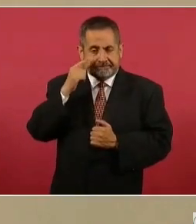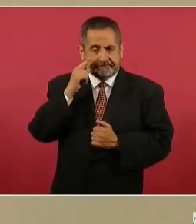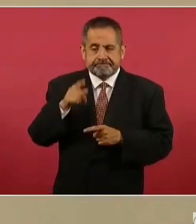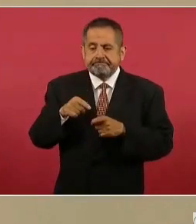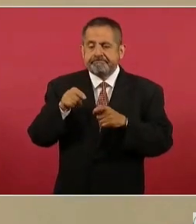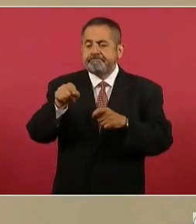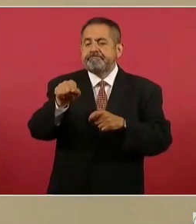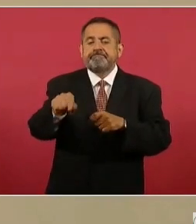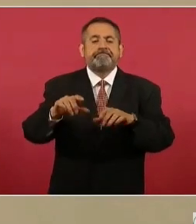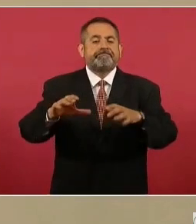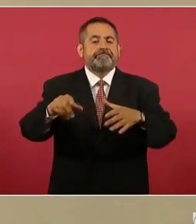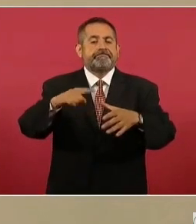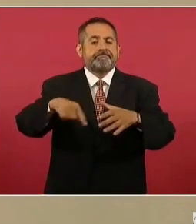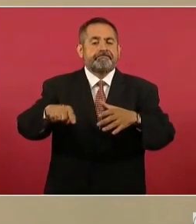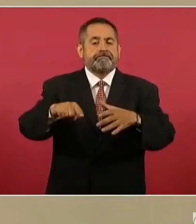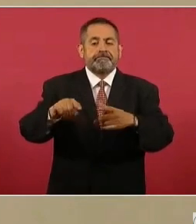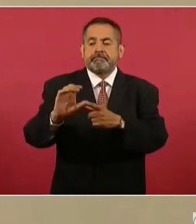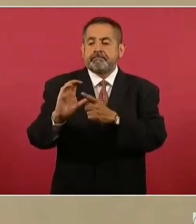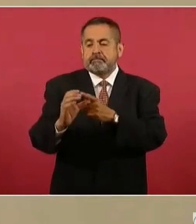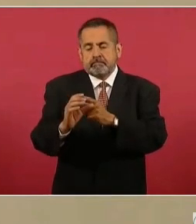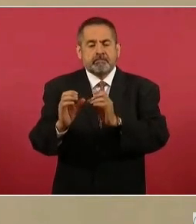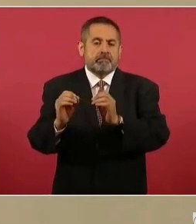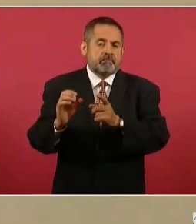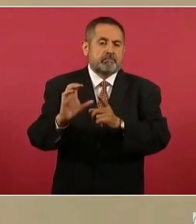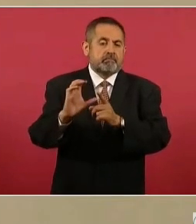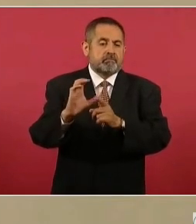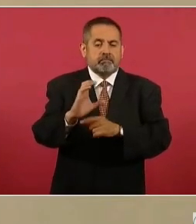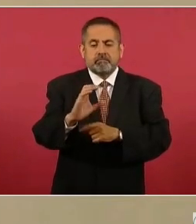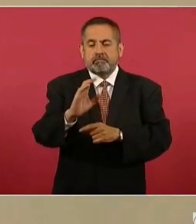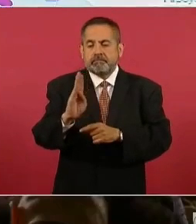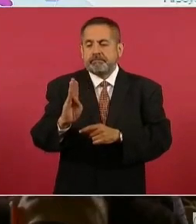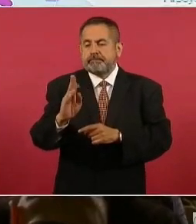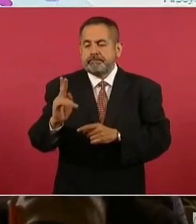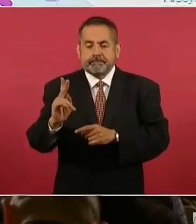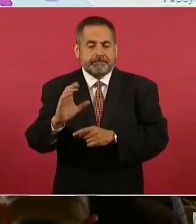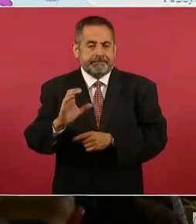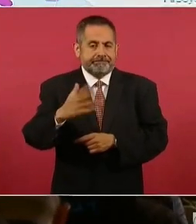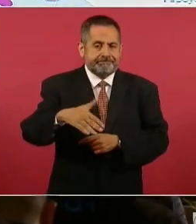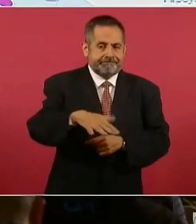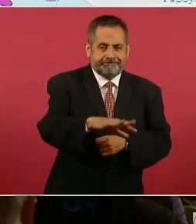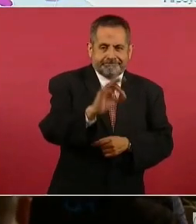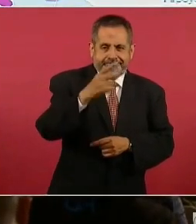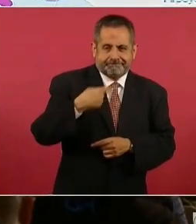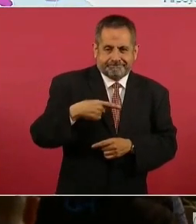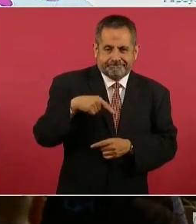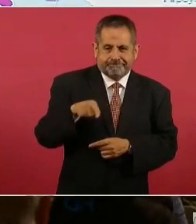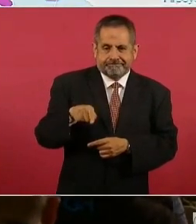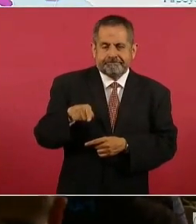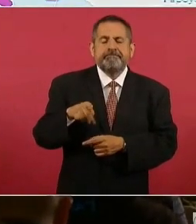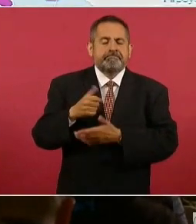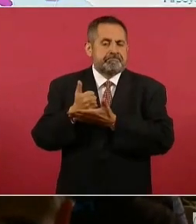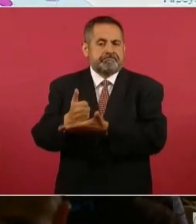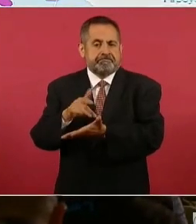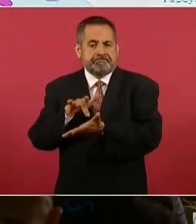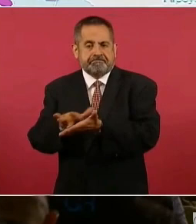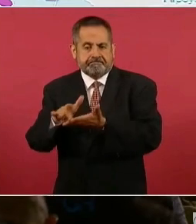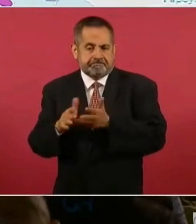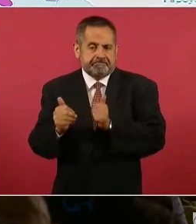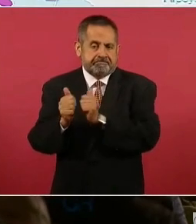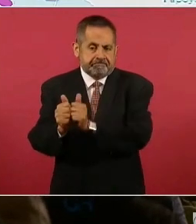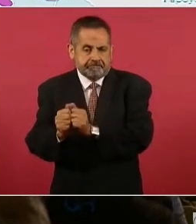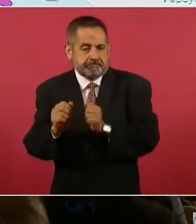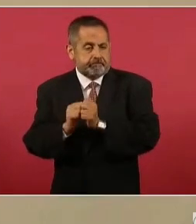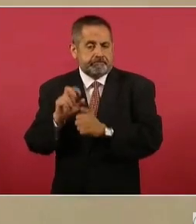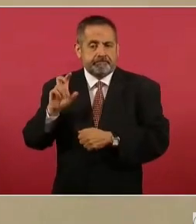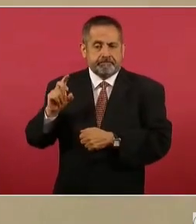la comisión y comisiones de busca de búsqueda de personas a la comisión nacional de búsqueda de personas se le dieron 30